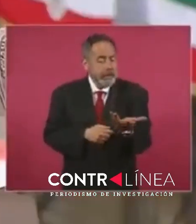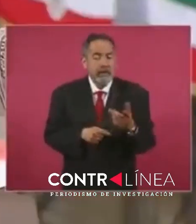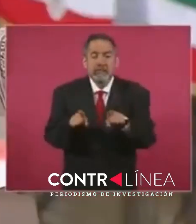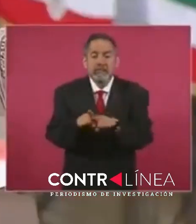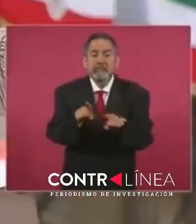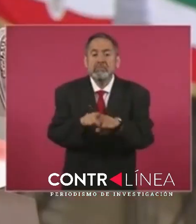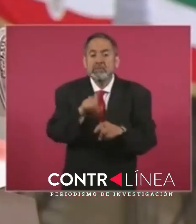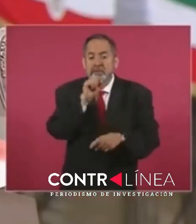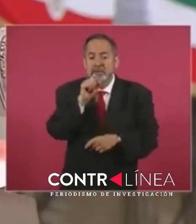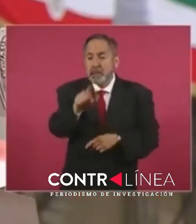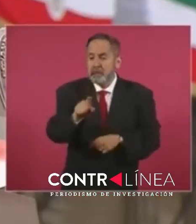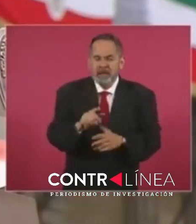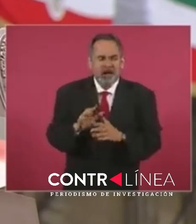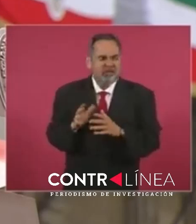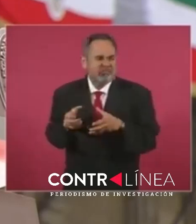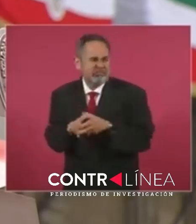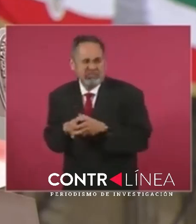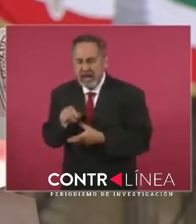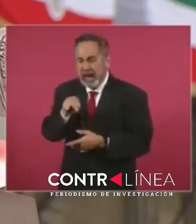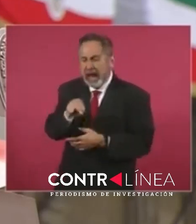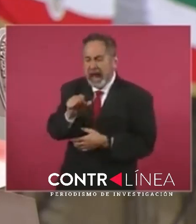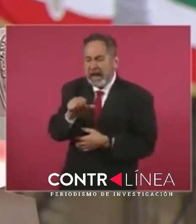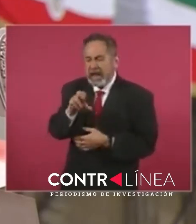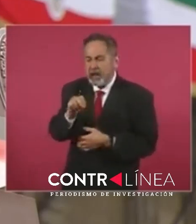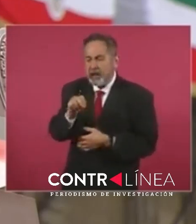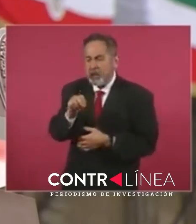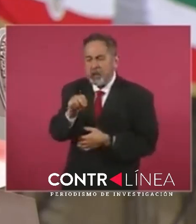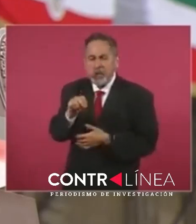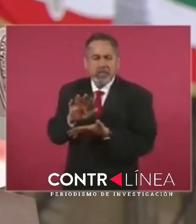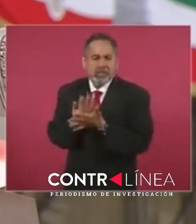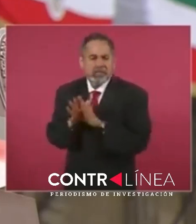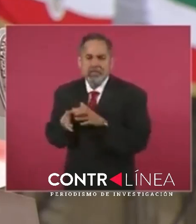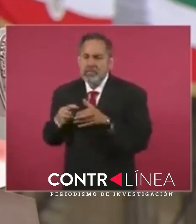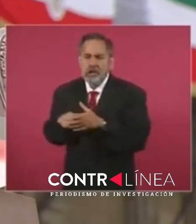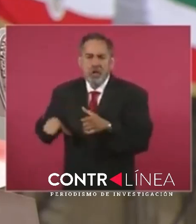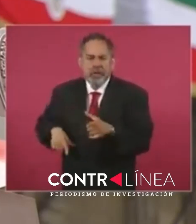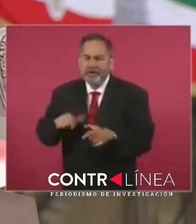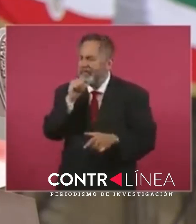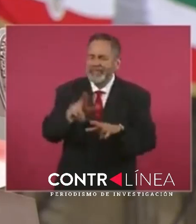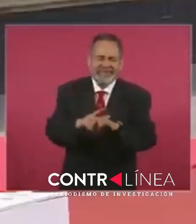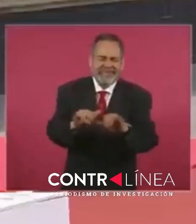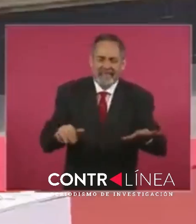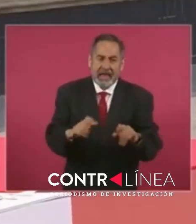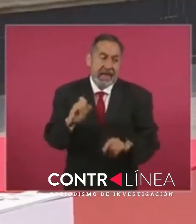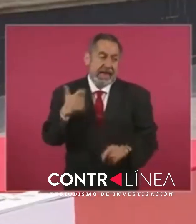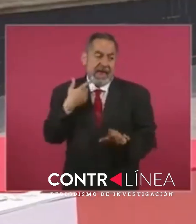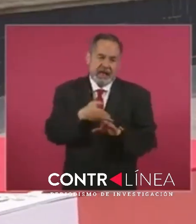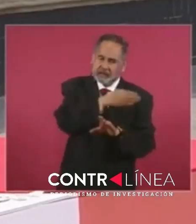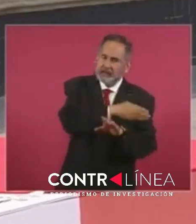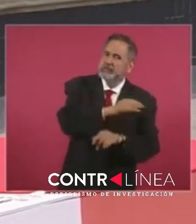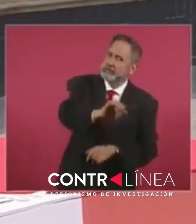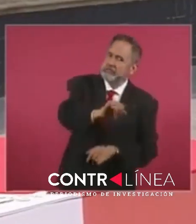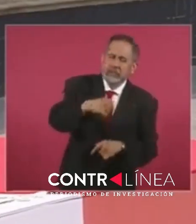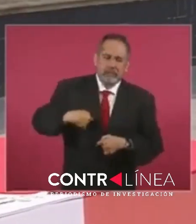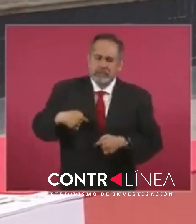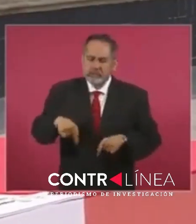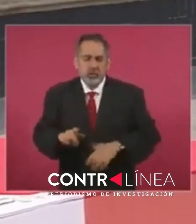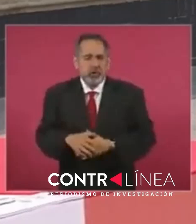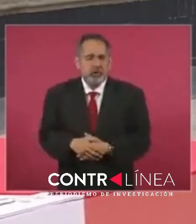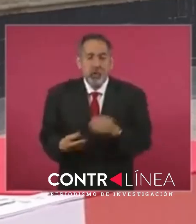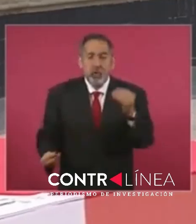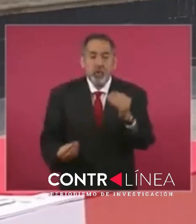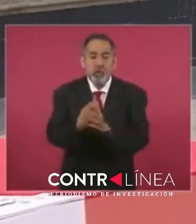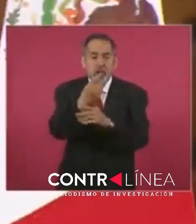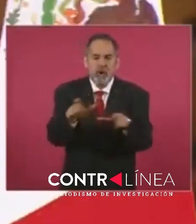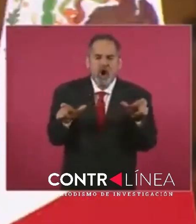un narcoestado como el que se configuró en el sexenio antepasado. Se creó la Guardia